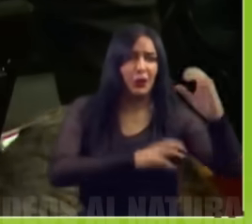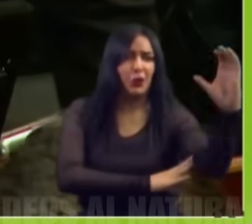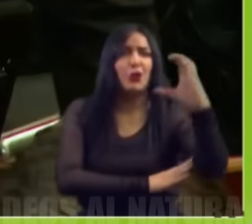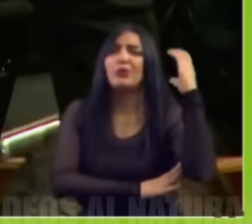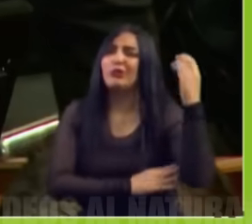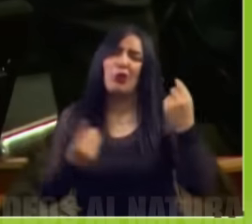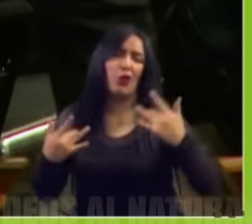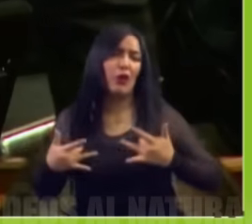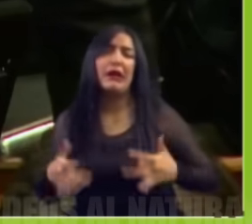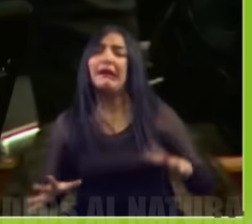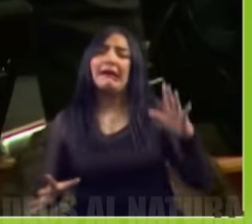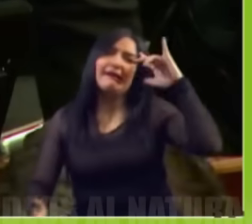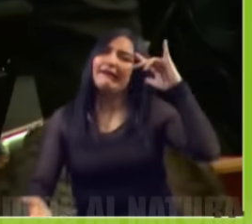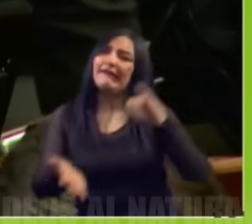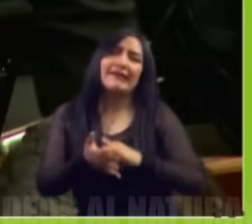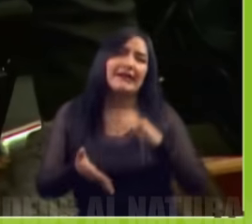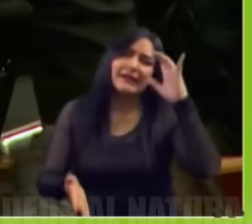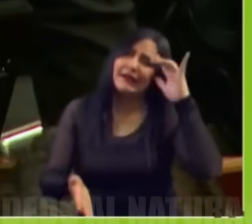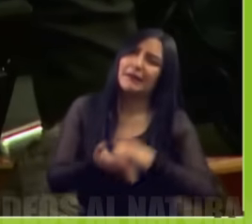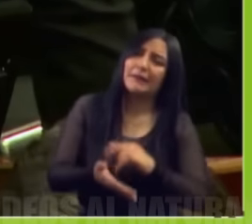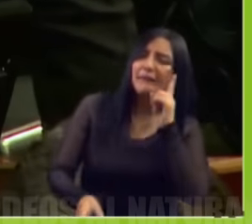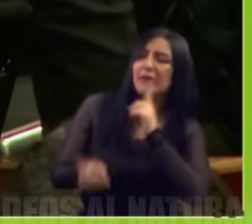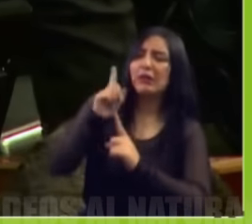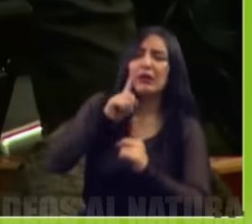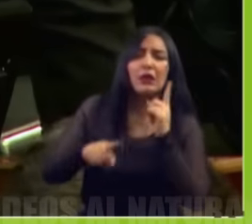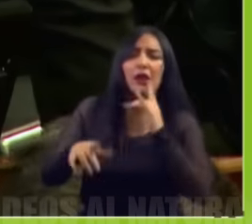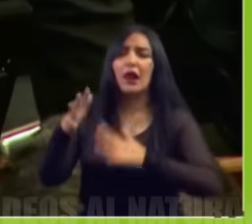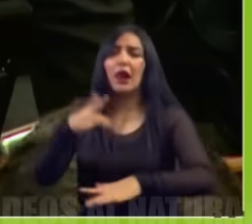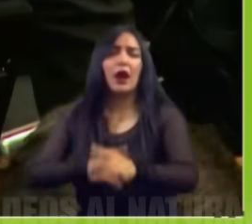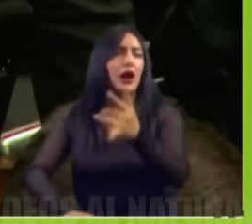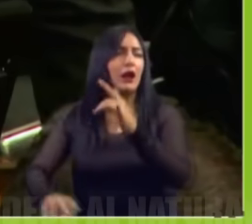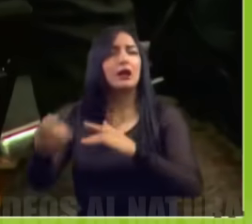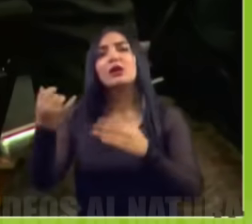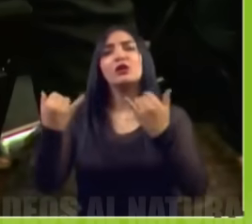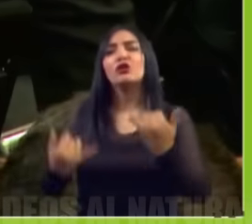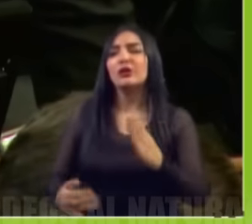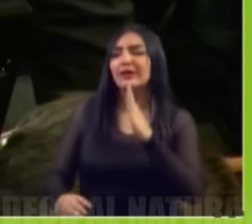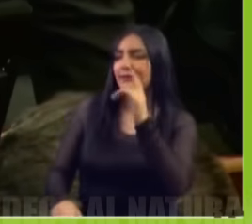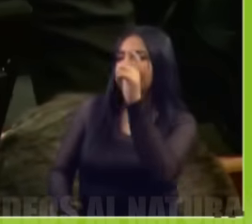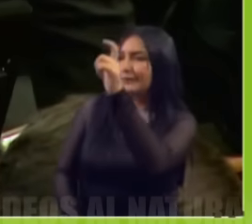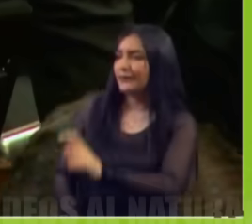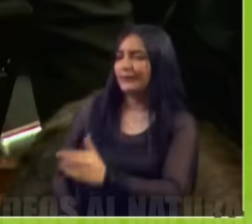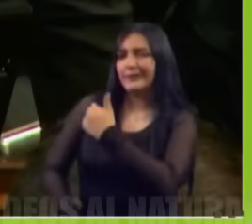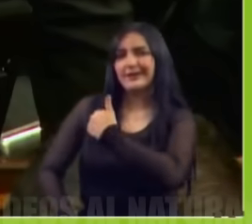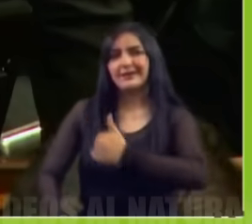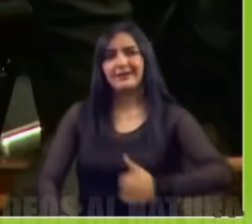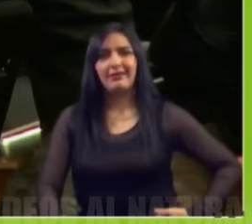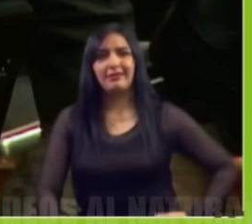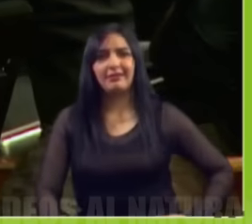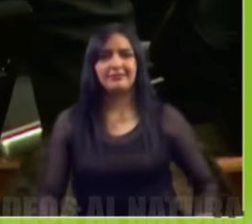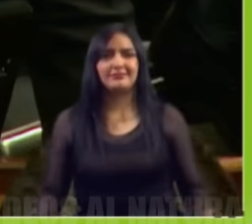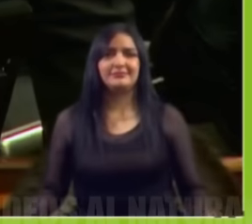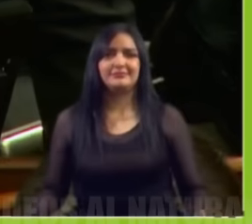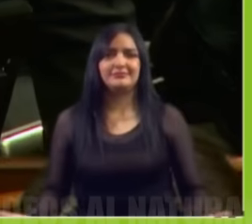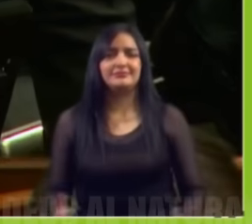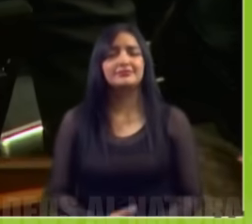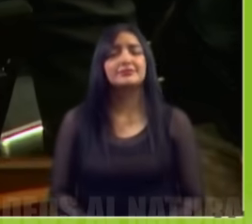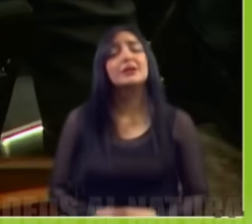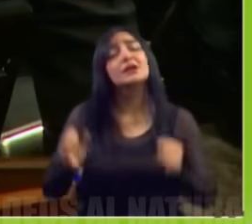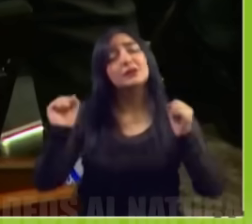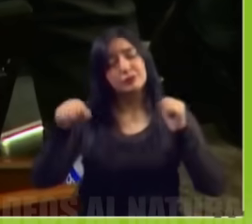quisieron creer y terminaron engañados votando por el que hoy es presidente. Se podrán